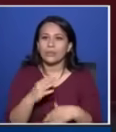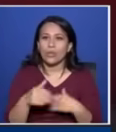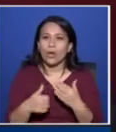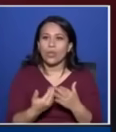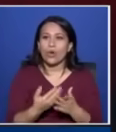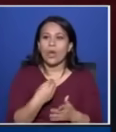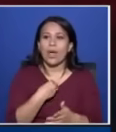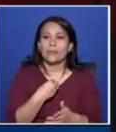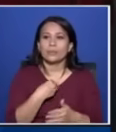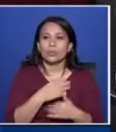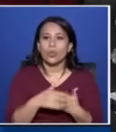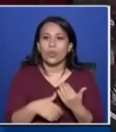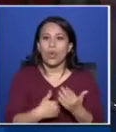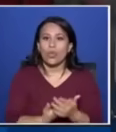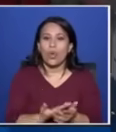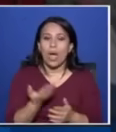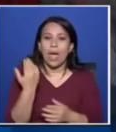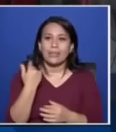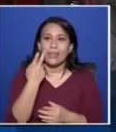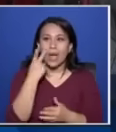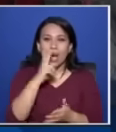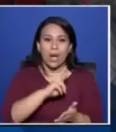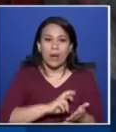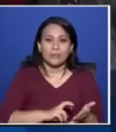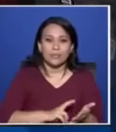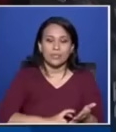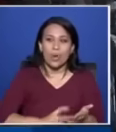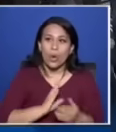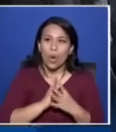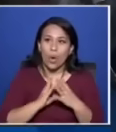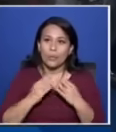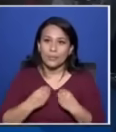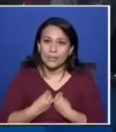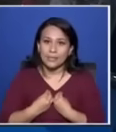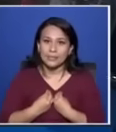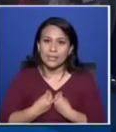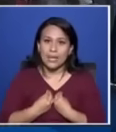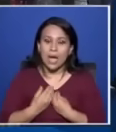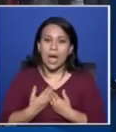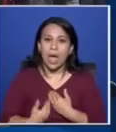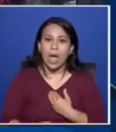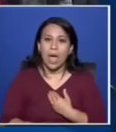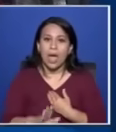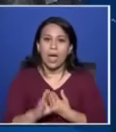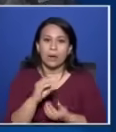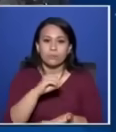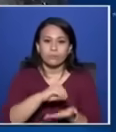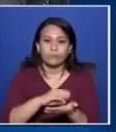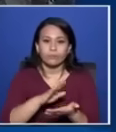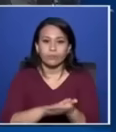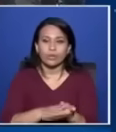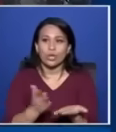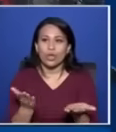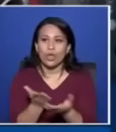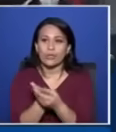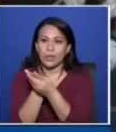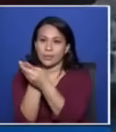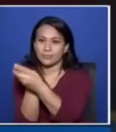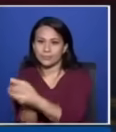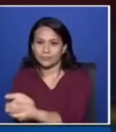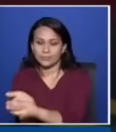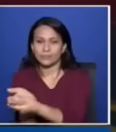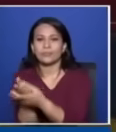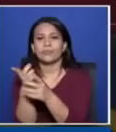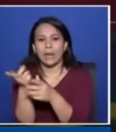a raíz de que los centros de revisión vehicular, que cumpliendo todos los requisitos, han presentado la documentación en la Agencia Nacional de Tránsito,